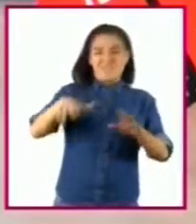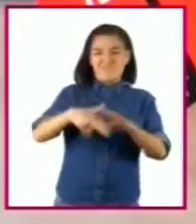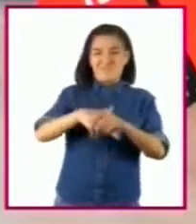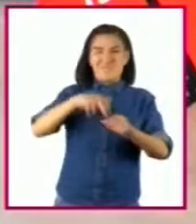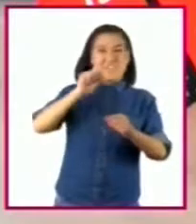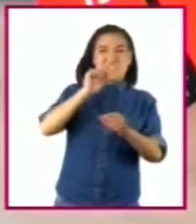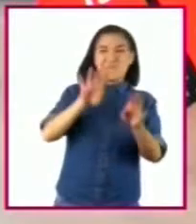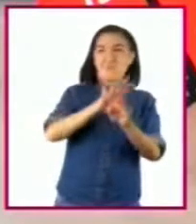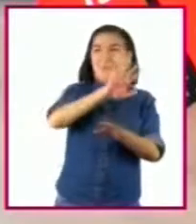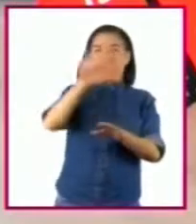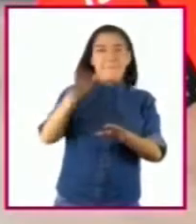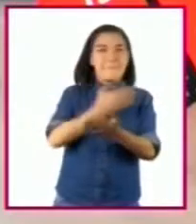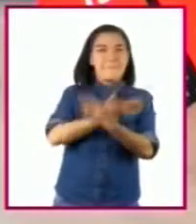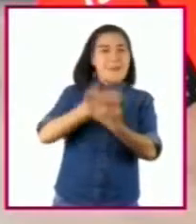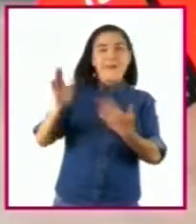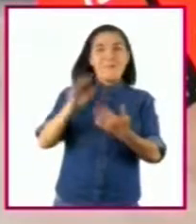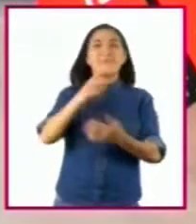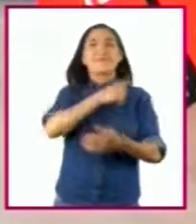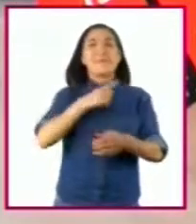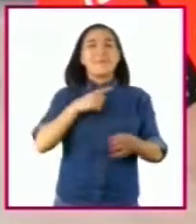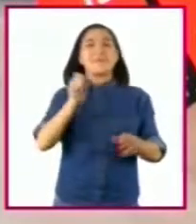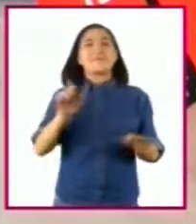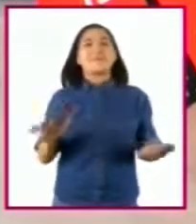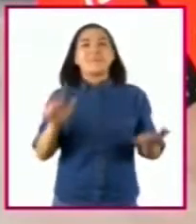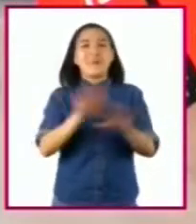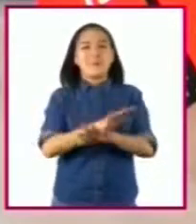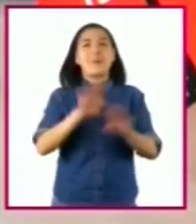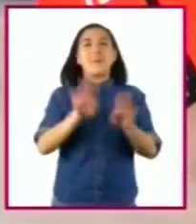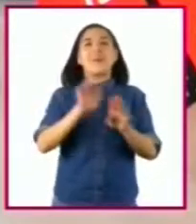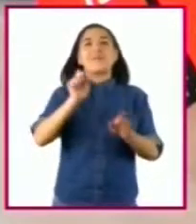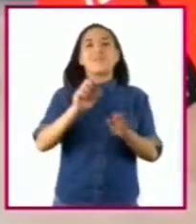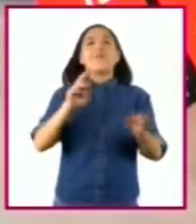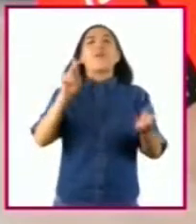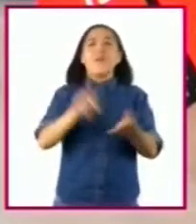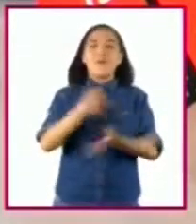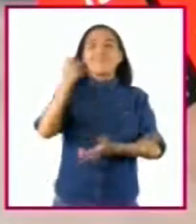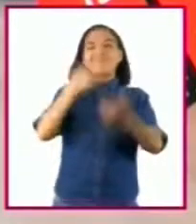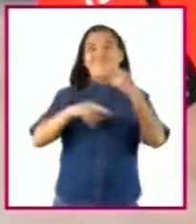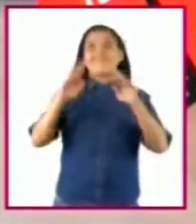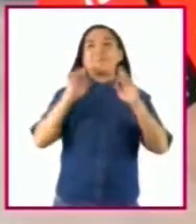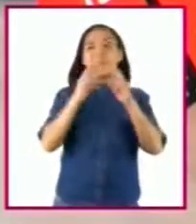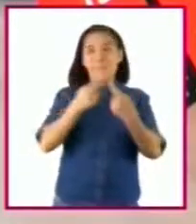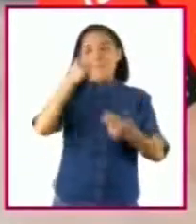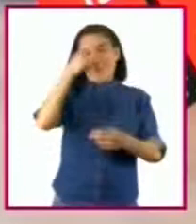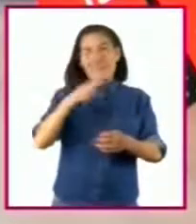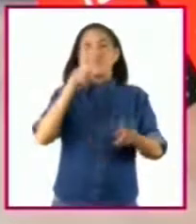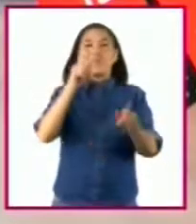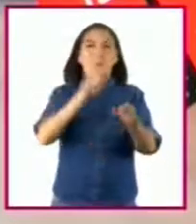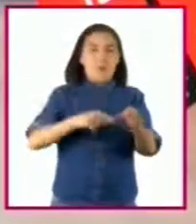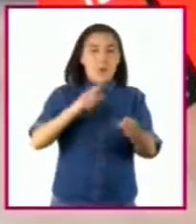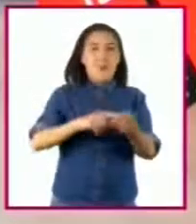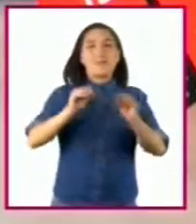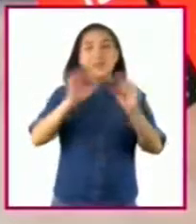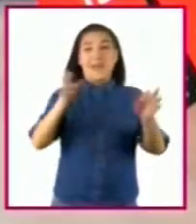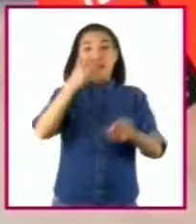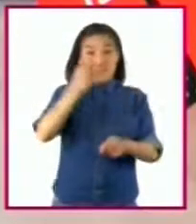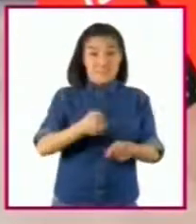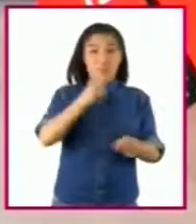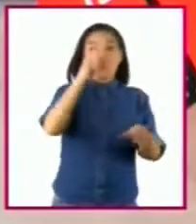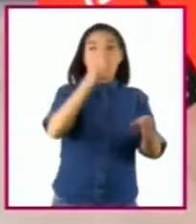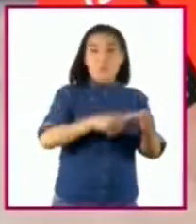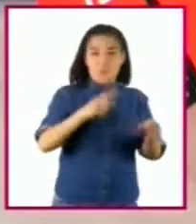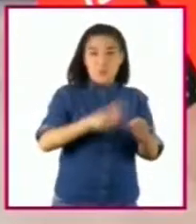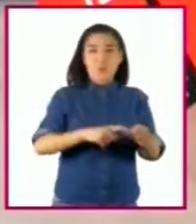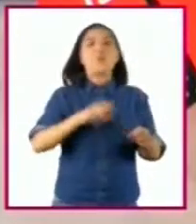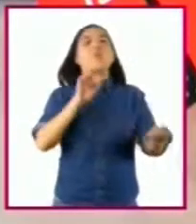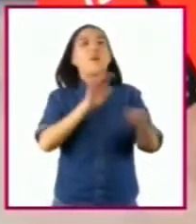de color porque va a ser el momento en el que todos nosotros nos podamos reunir de nuevo, maestra. Excelente. Las luces, en este caso,